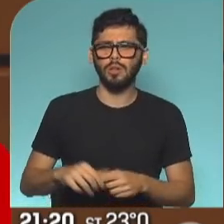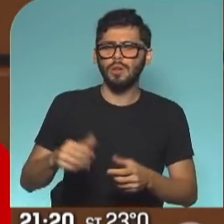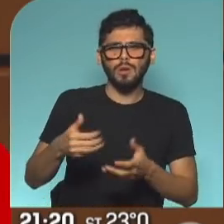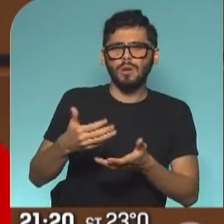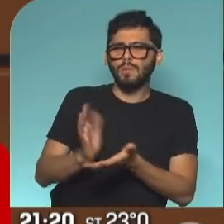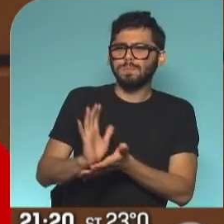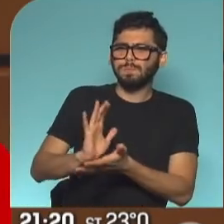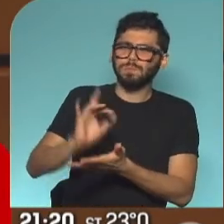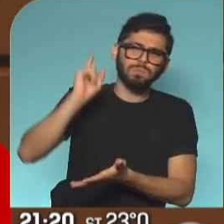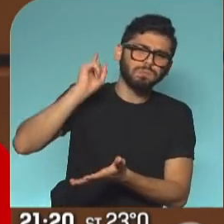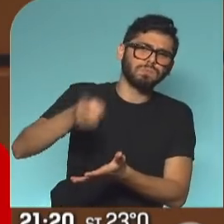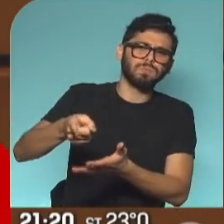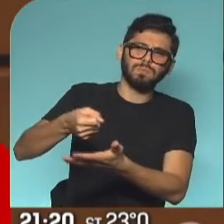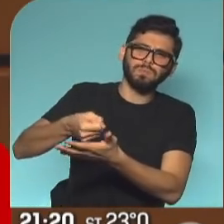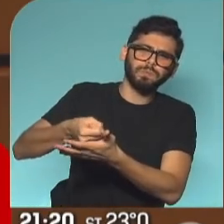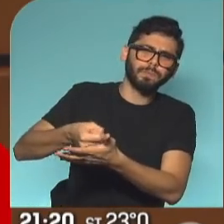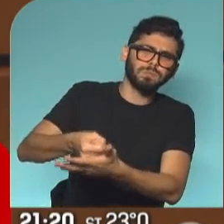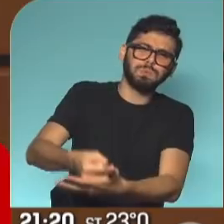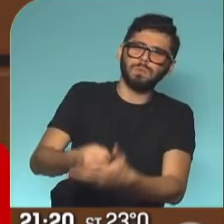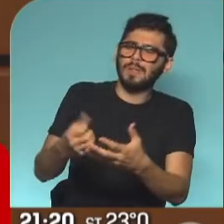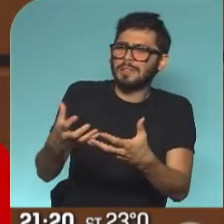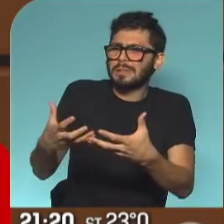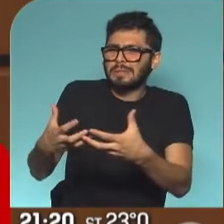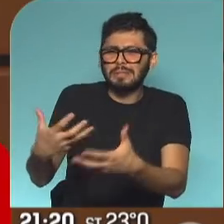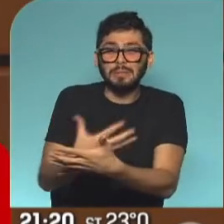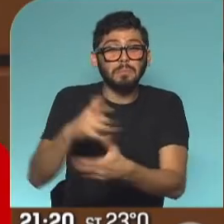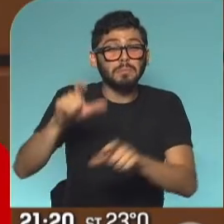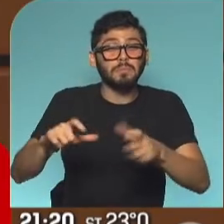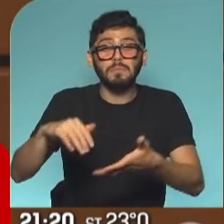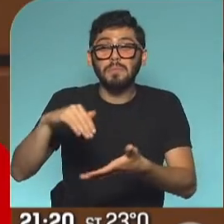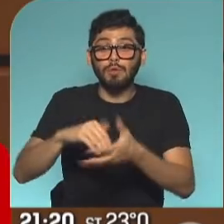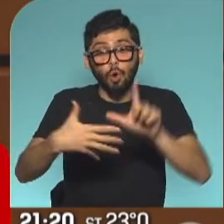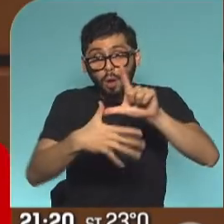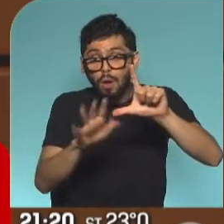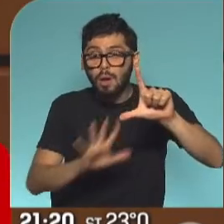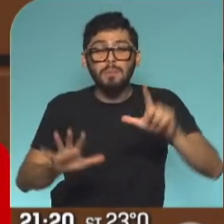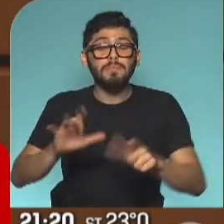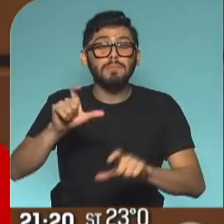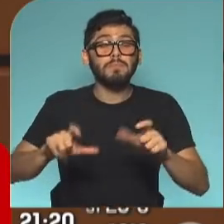marginalidad, millones de habitantes de este continente